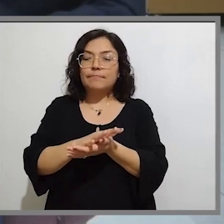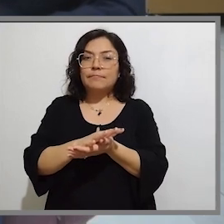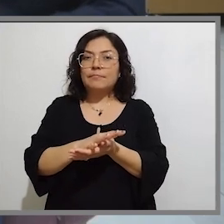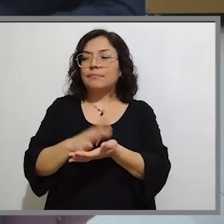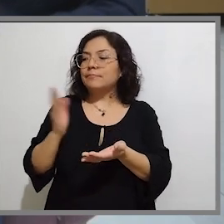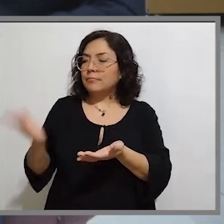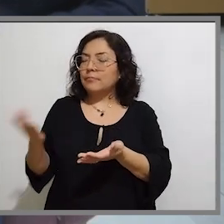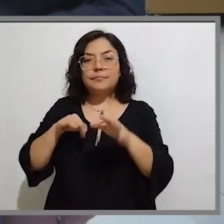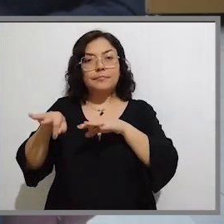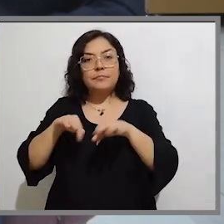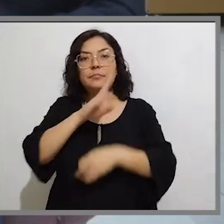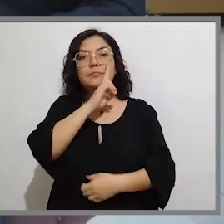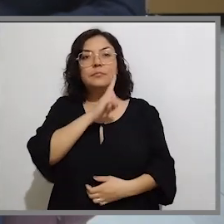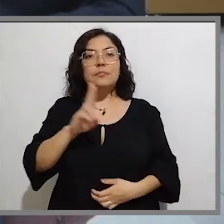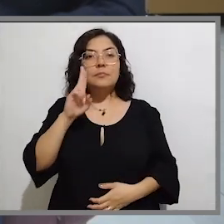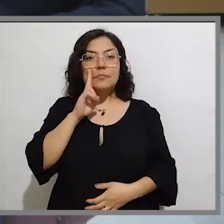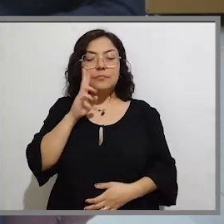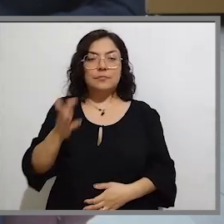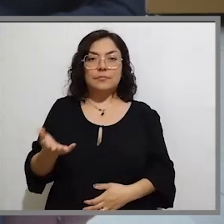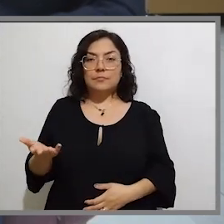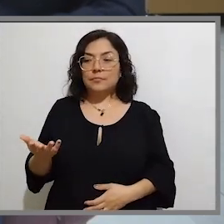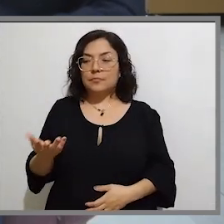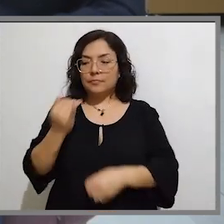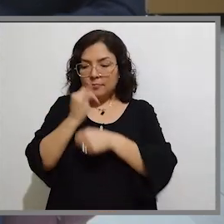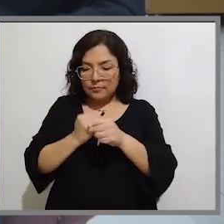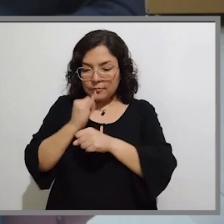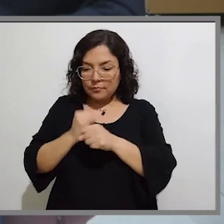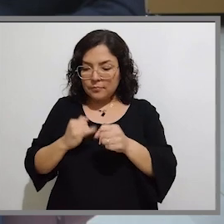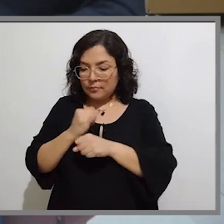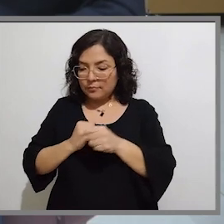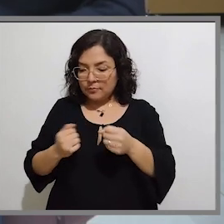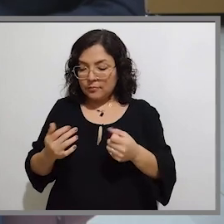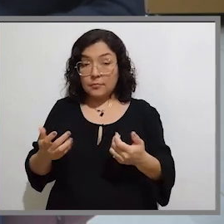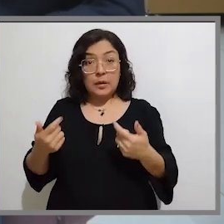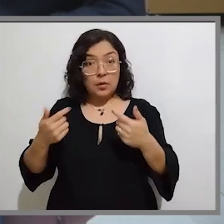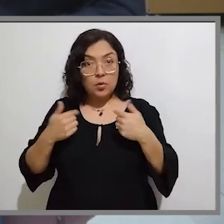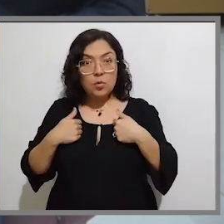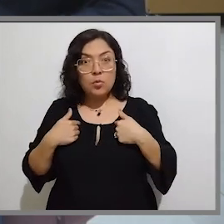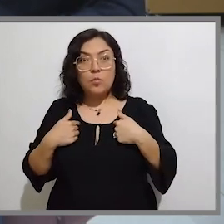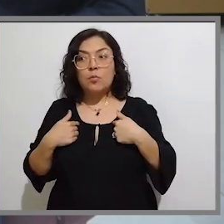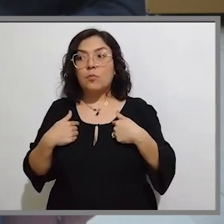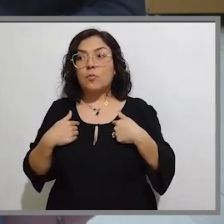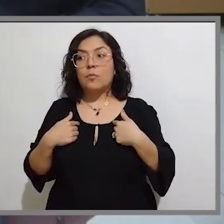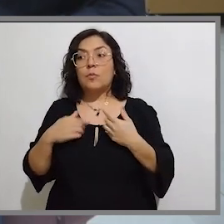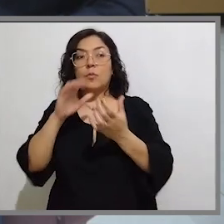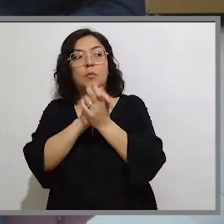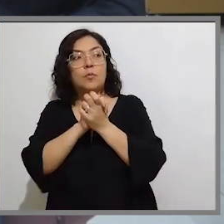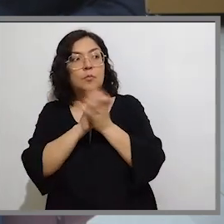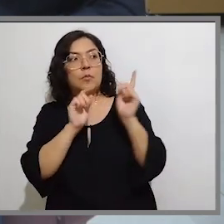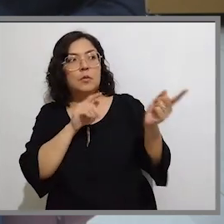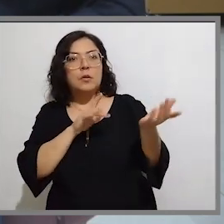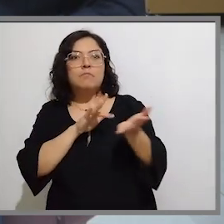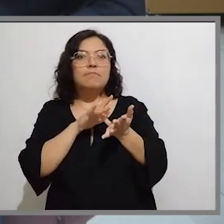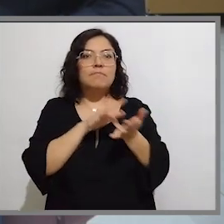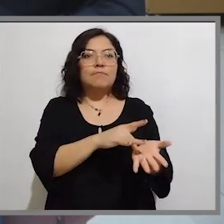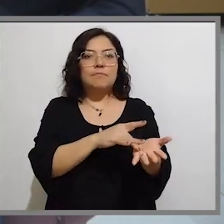tal que le queda claro que su función primordial no podía interferir con la de su esposo, que en ese momento era